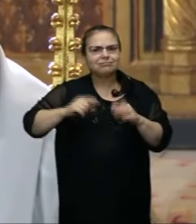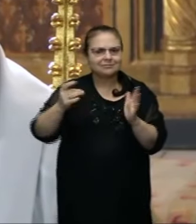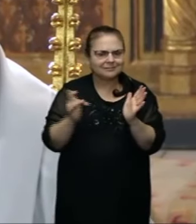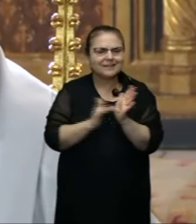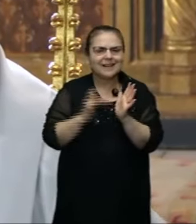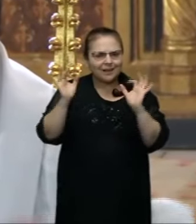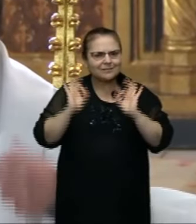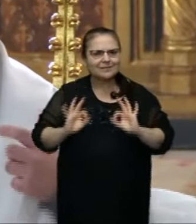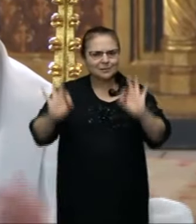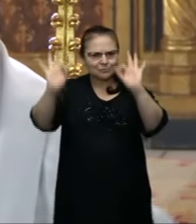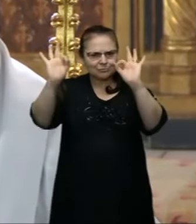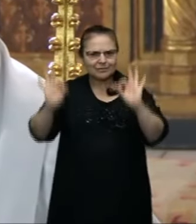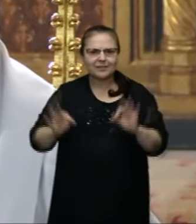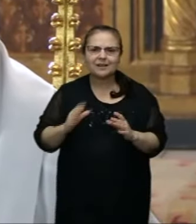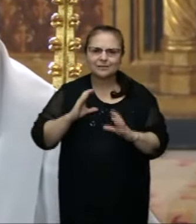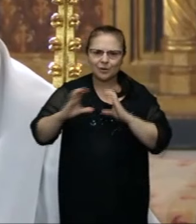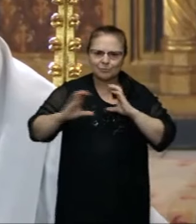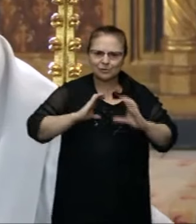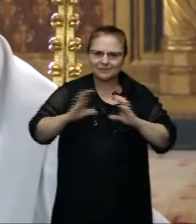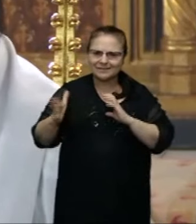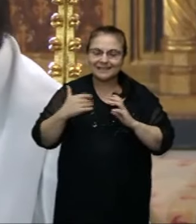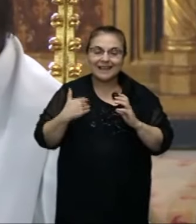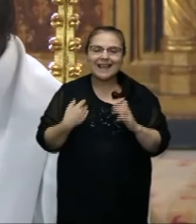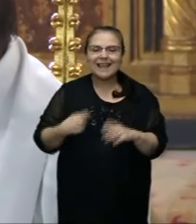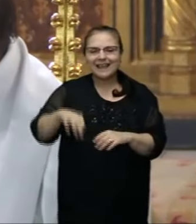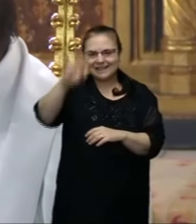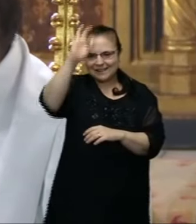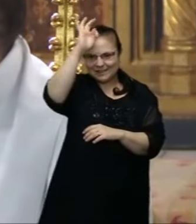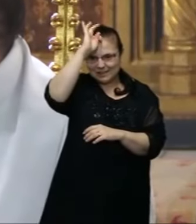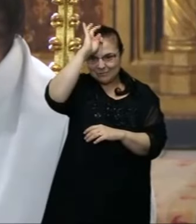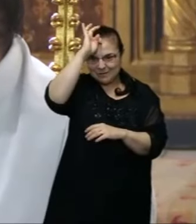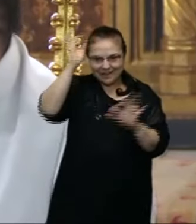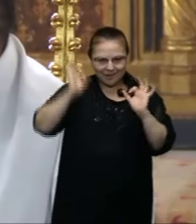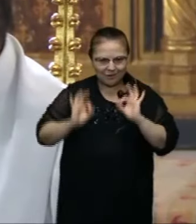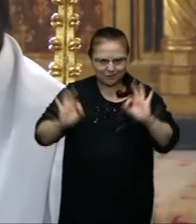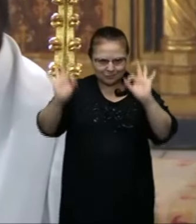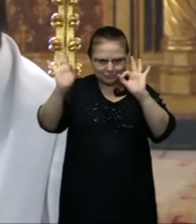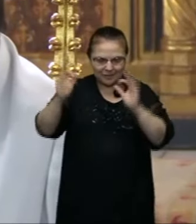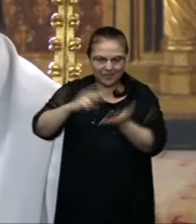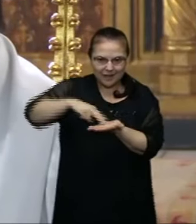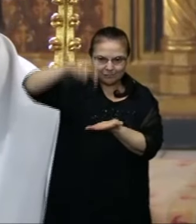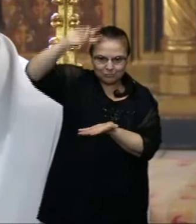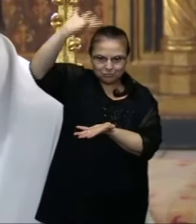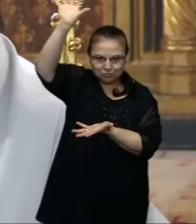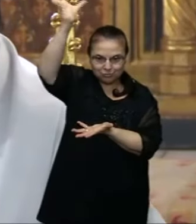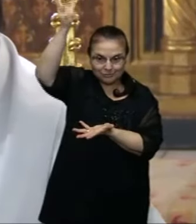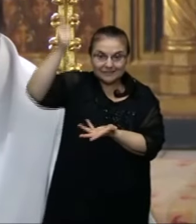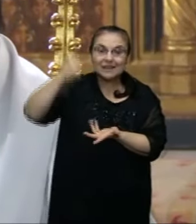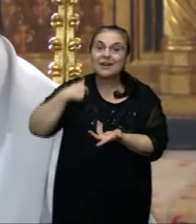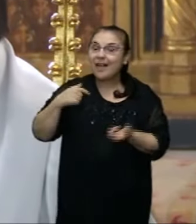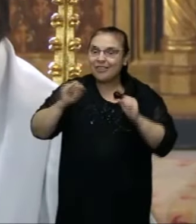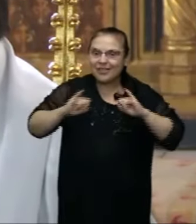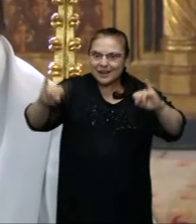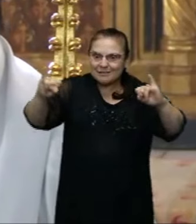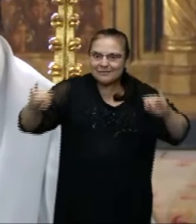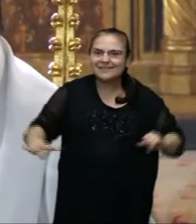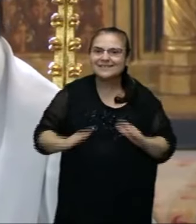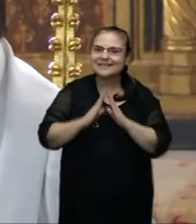Comunicaciones Sociales que será el Domingo de la Ascensión, con lo cual será otro momento también para en torno a ese día poder volver a celebrar la Santa